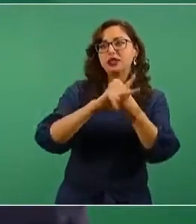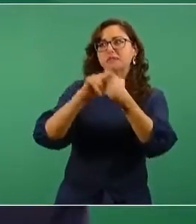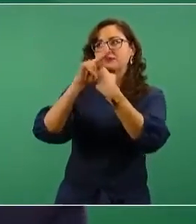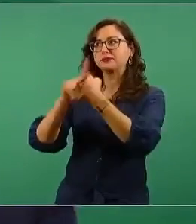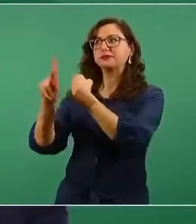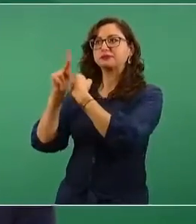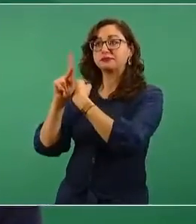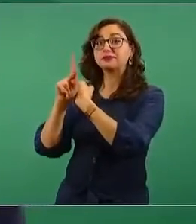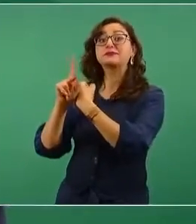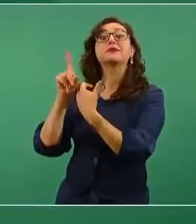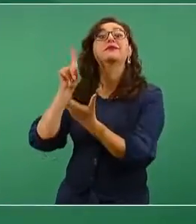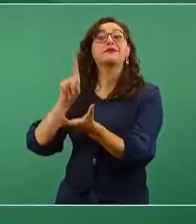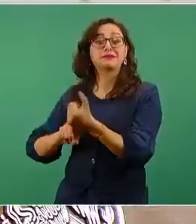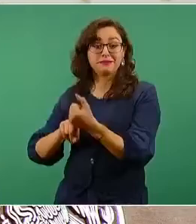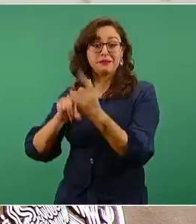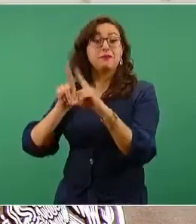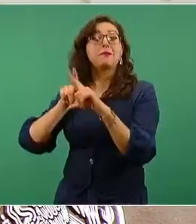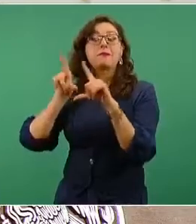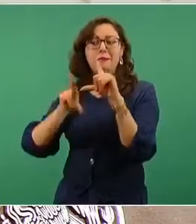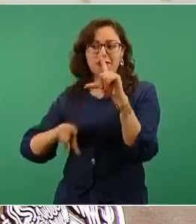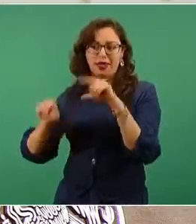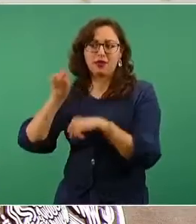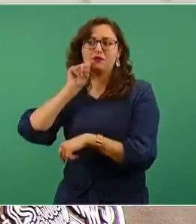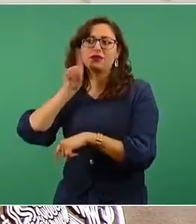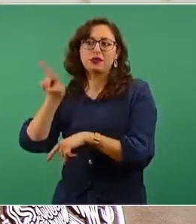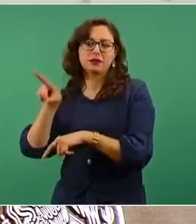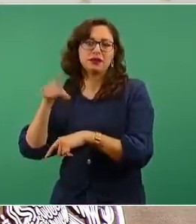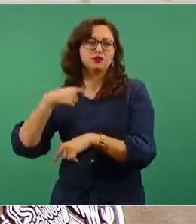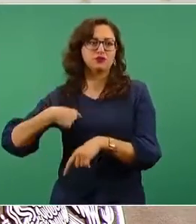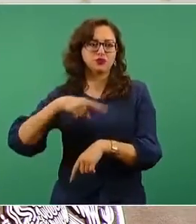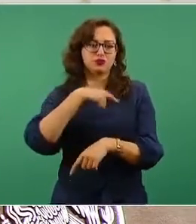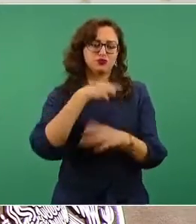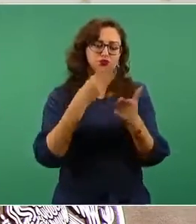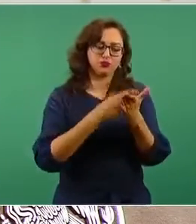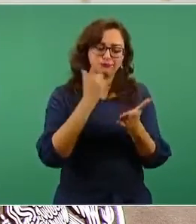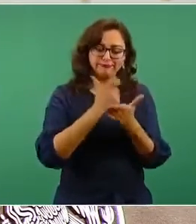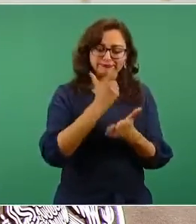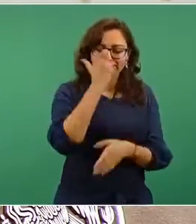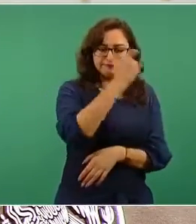entre ellos en México. Nosotros no estábamos enterados.